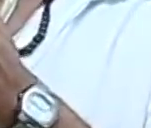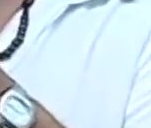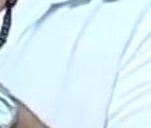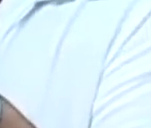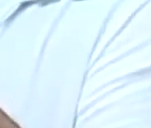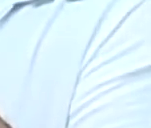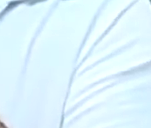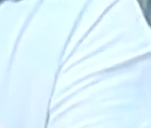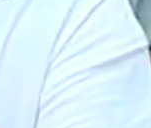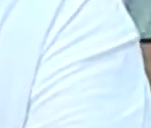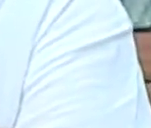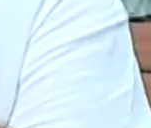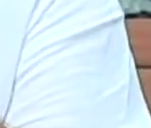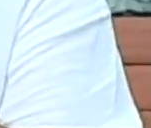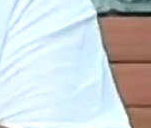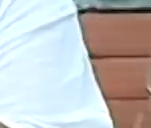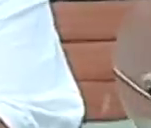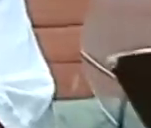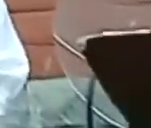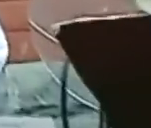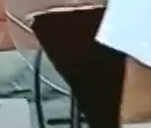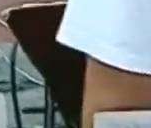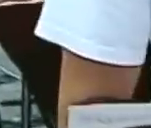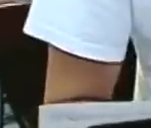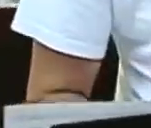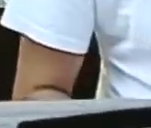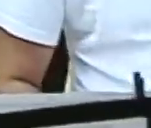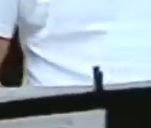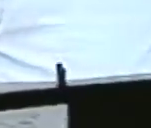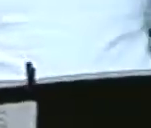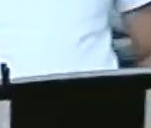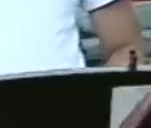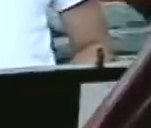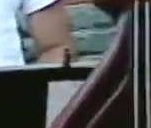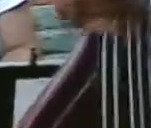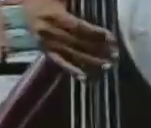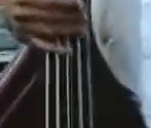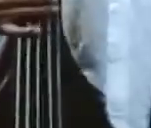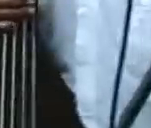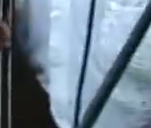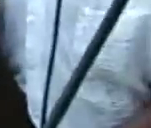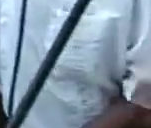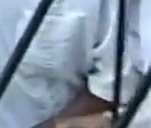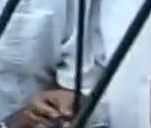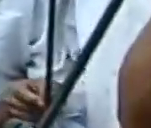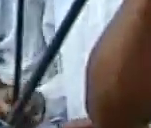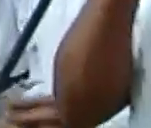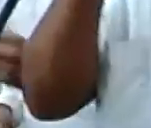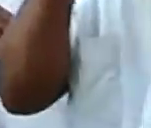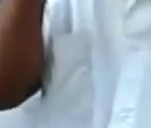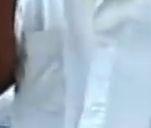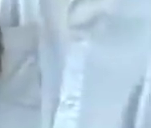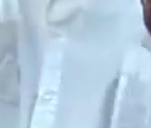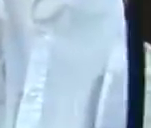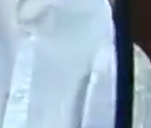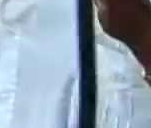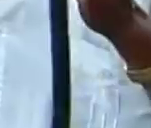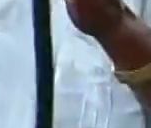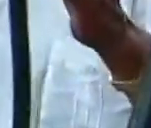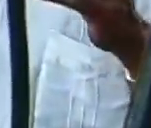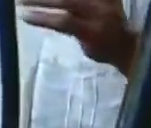Cuando en la vida se siente una herida, cuando se piensa